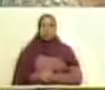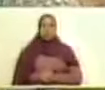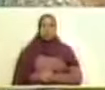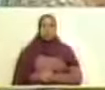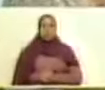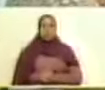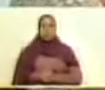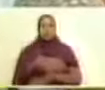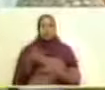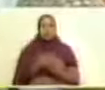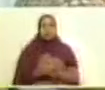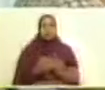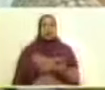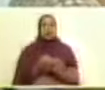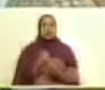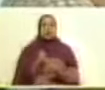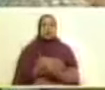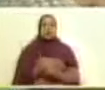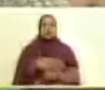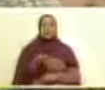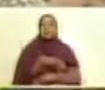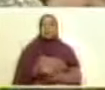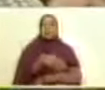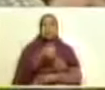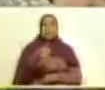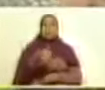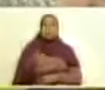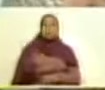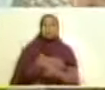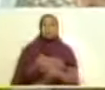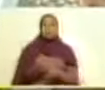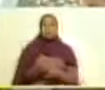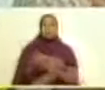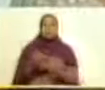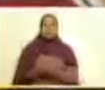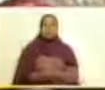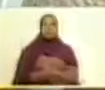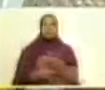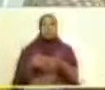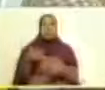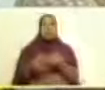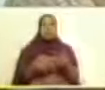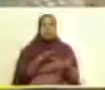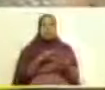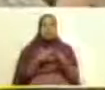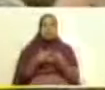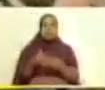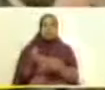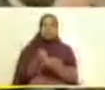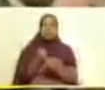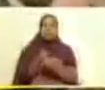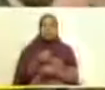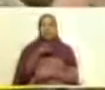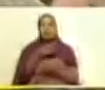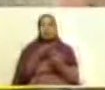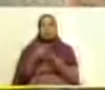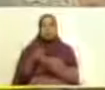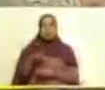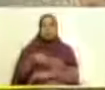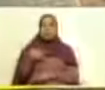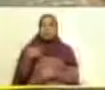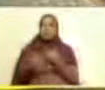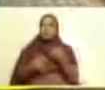capacidades instaladas en cada uno de esos espacios comunales para que además las comunidades